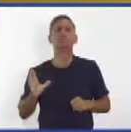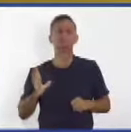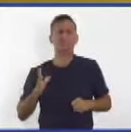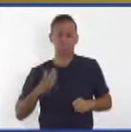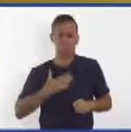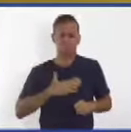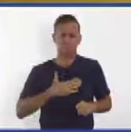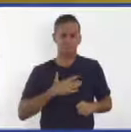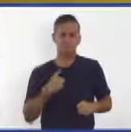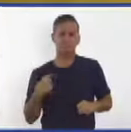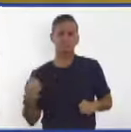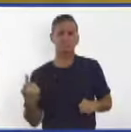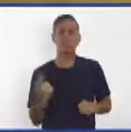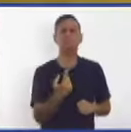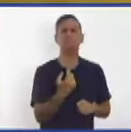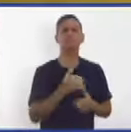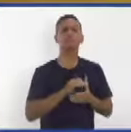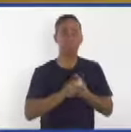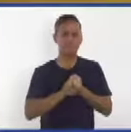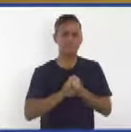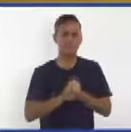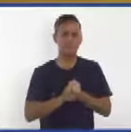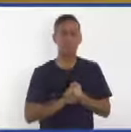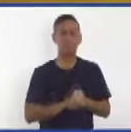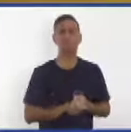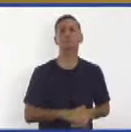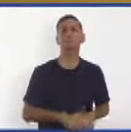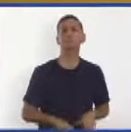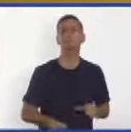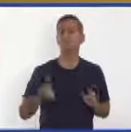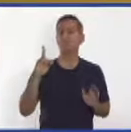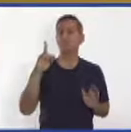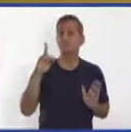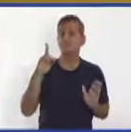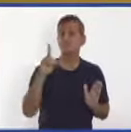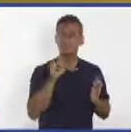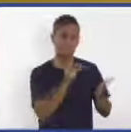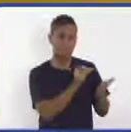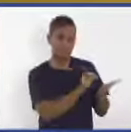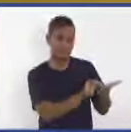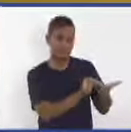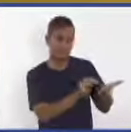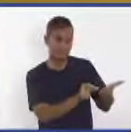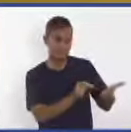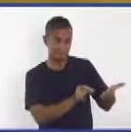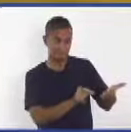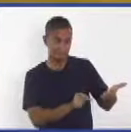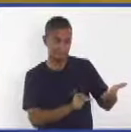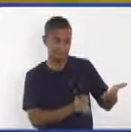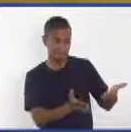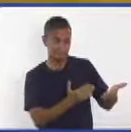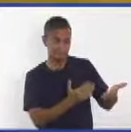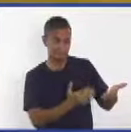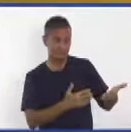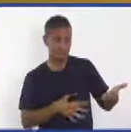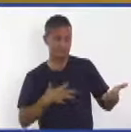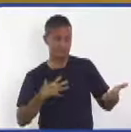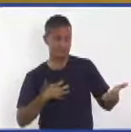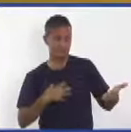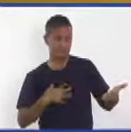el diccionario diccionario de la lengua que es el que trae los distintos las distintas